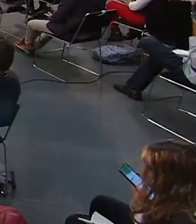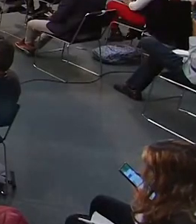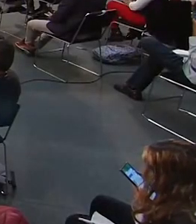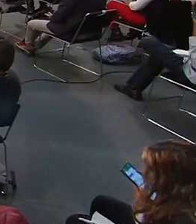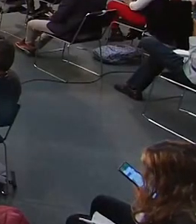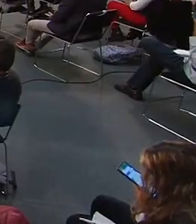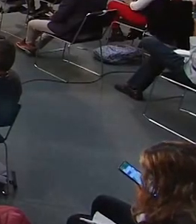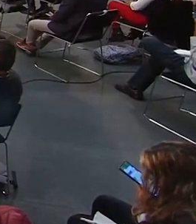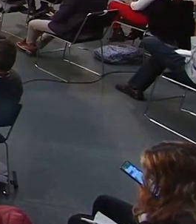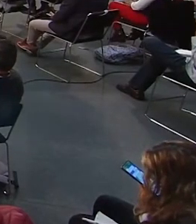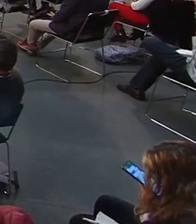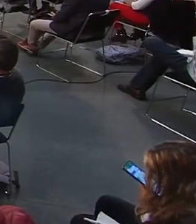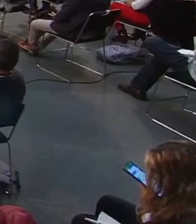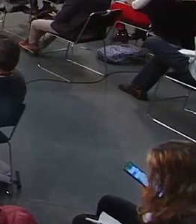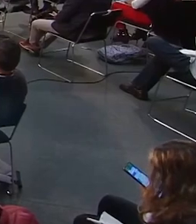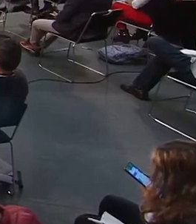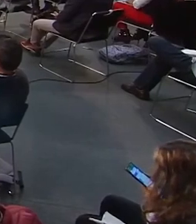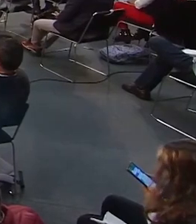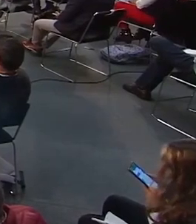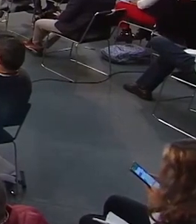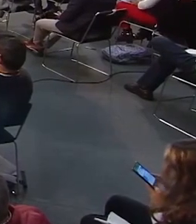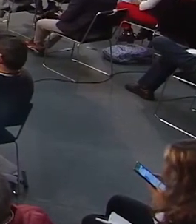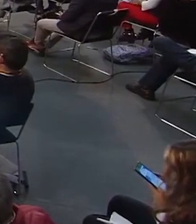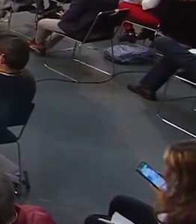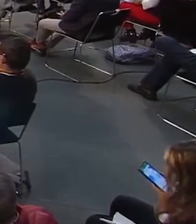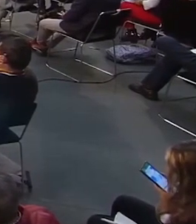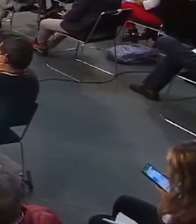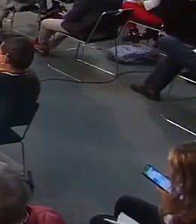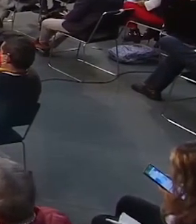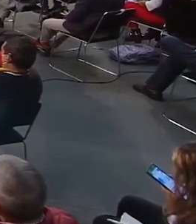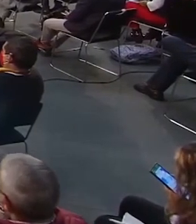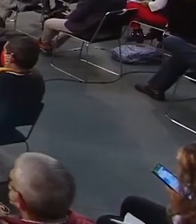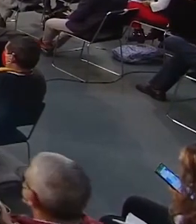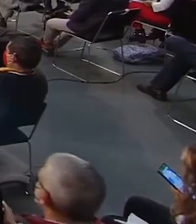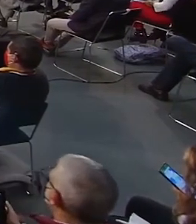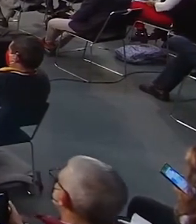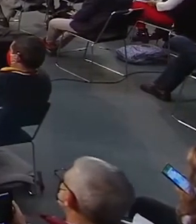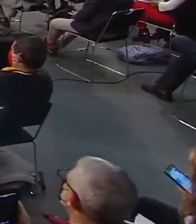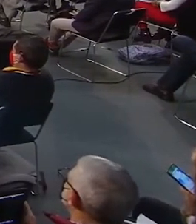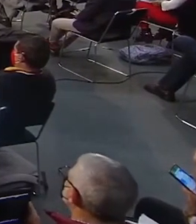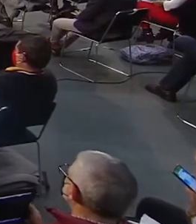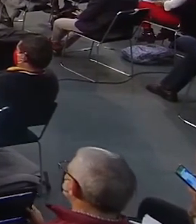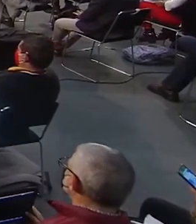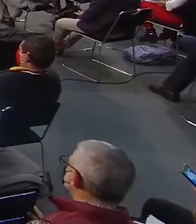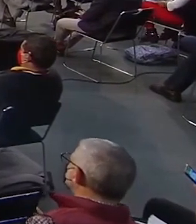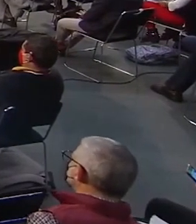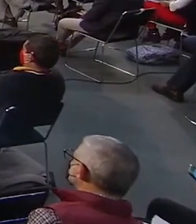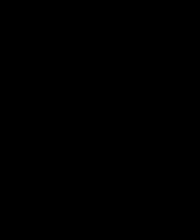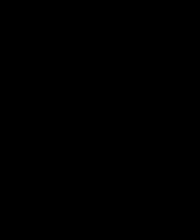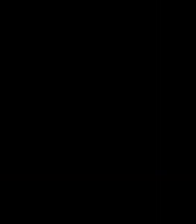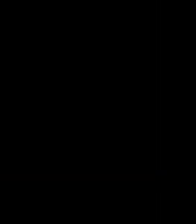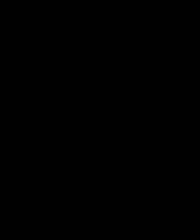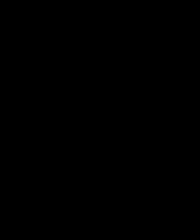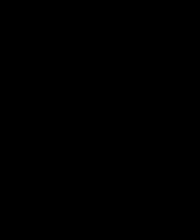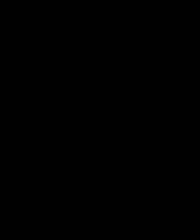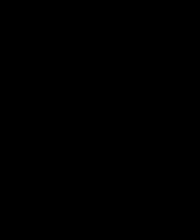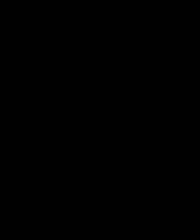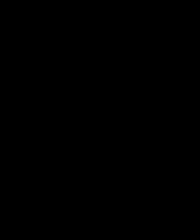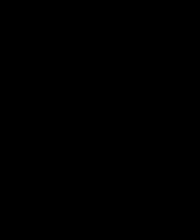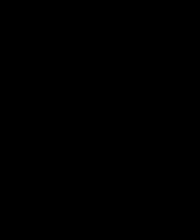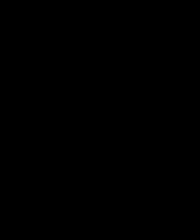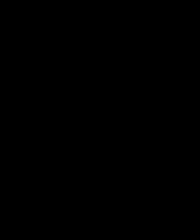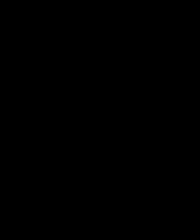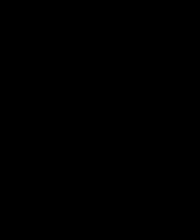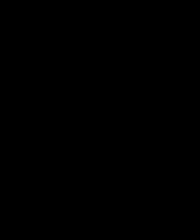Álvaro Uribe con alma, vida y sombrero, el mejor presidente que tuvo Colombia. ¿Por quién votaste estas elecciones? En las elecciones voté